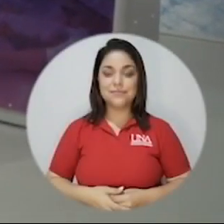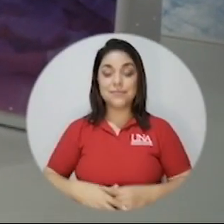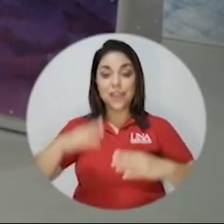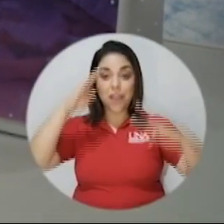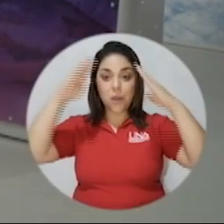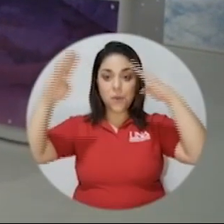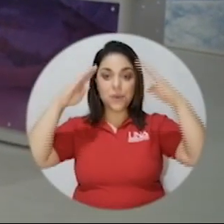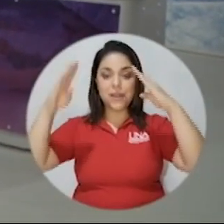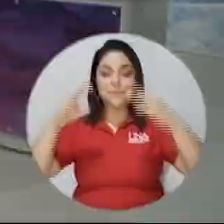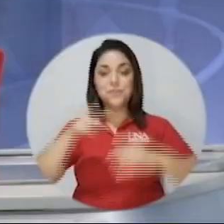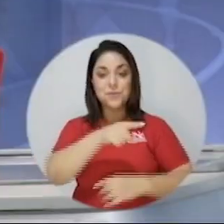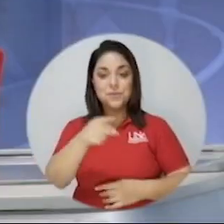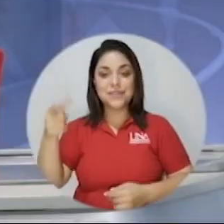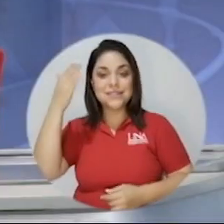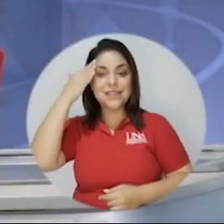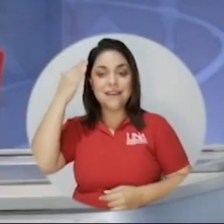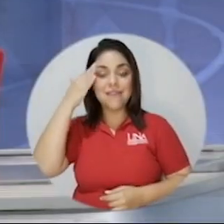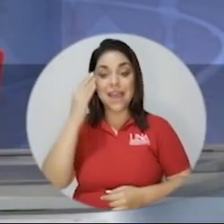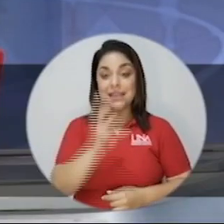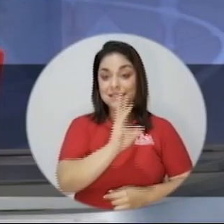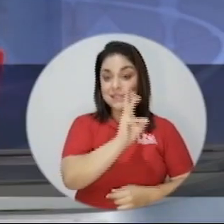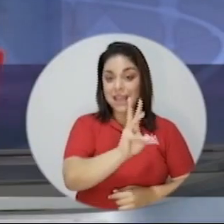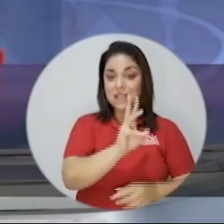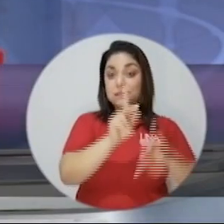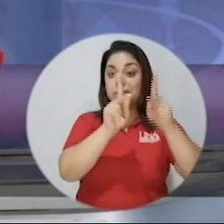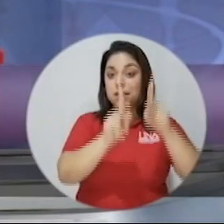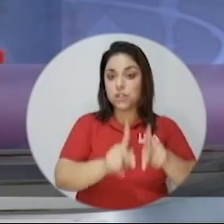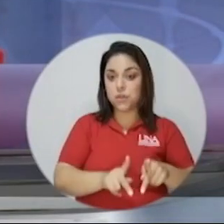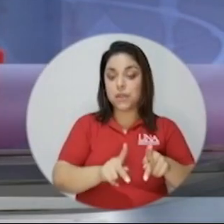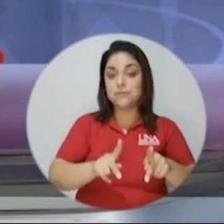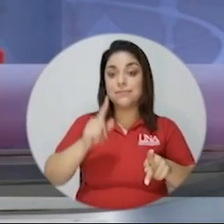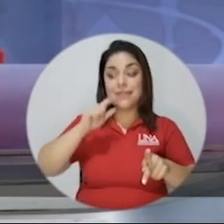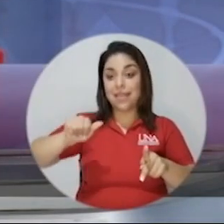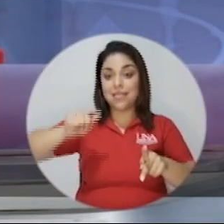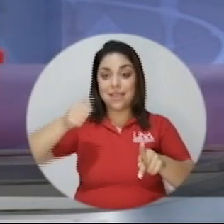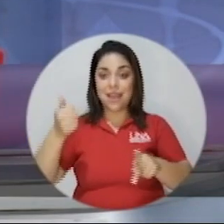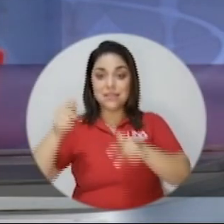Hola, ¿qué tal? ¿Sabía usted que 6 de cada 10 personas en Costa Rica tienen